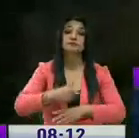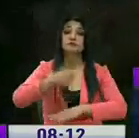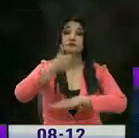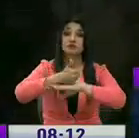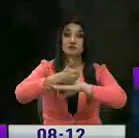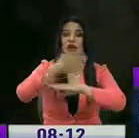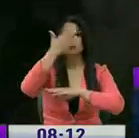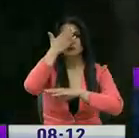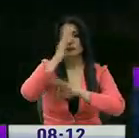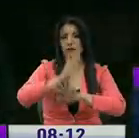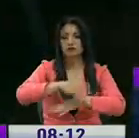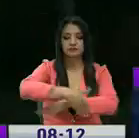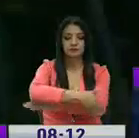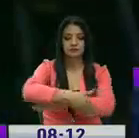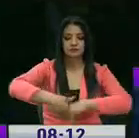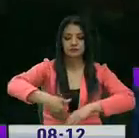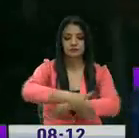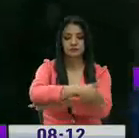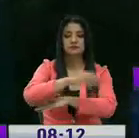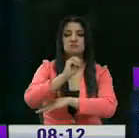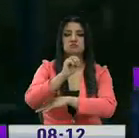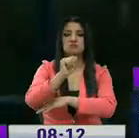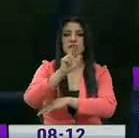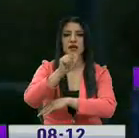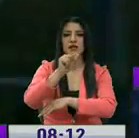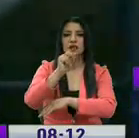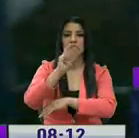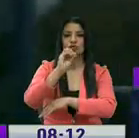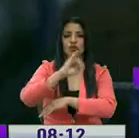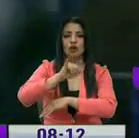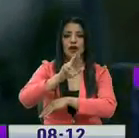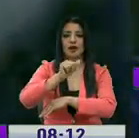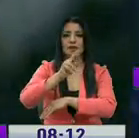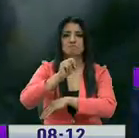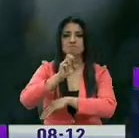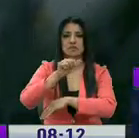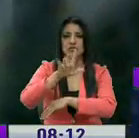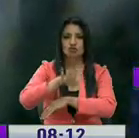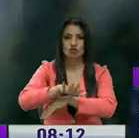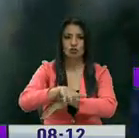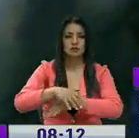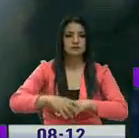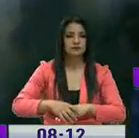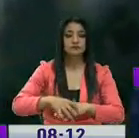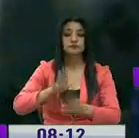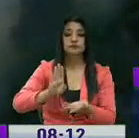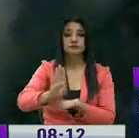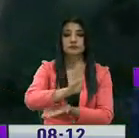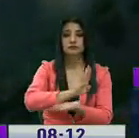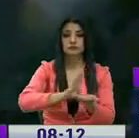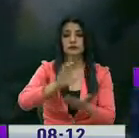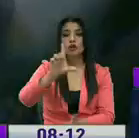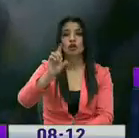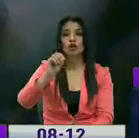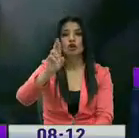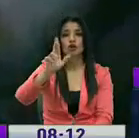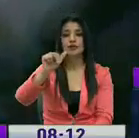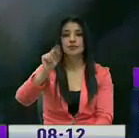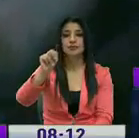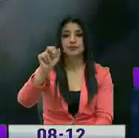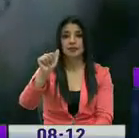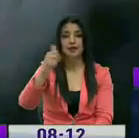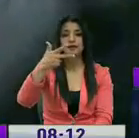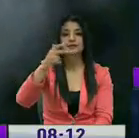autoridades sepan, esta es la calle Mariano Jaramillo. Nosotros nos encontramos, reitero, en el barrio La Lorena, en el sector